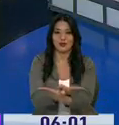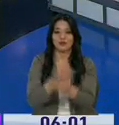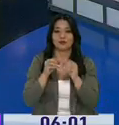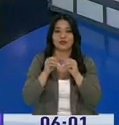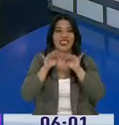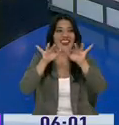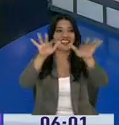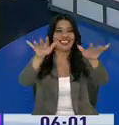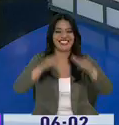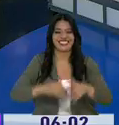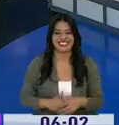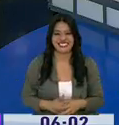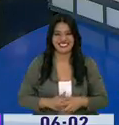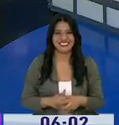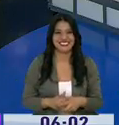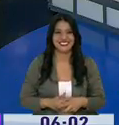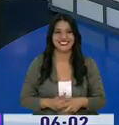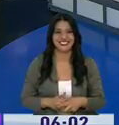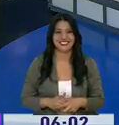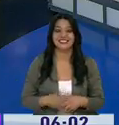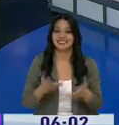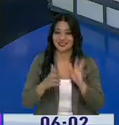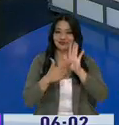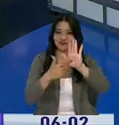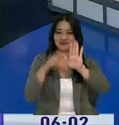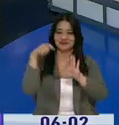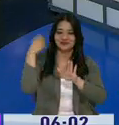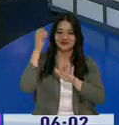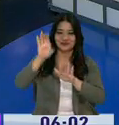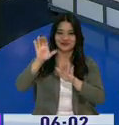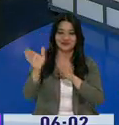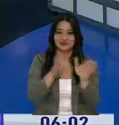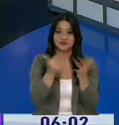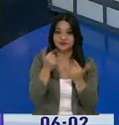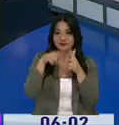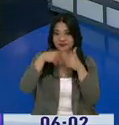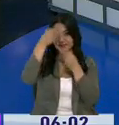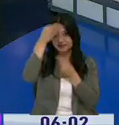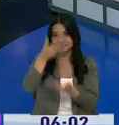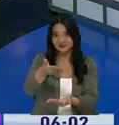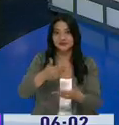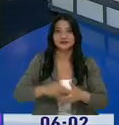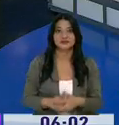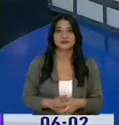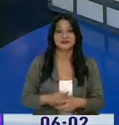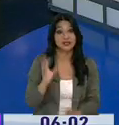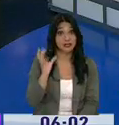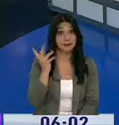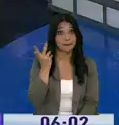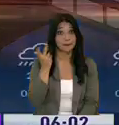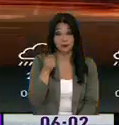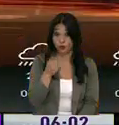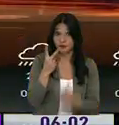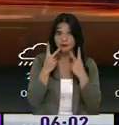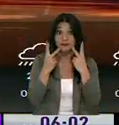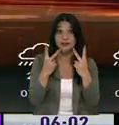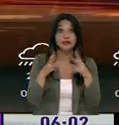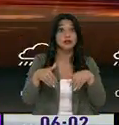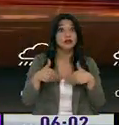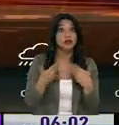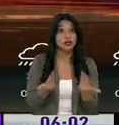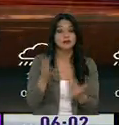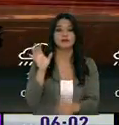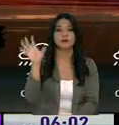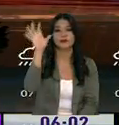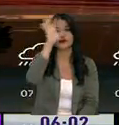Por maravilloso, ¿no? Bueno, vamos a empezar este momento con la información. Tenemos el clima, pero. Si usted quiere ver cómo. Las provincias. Creo que